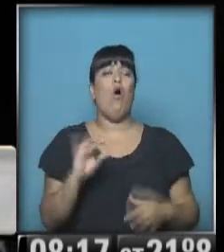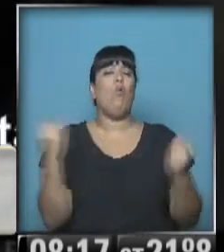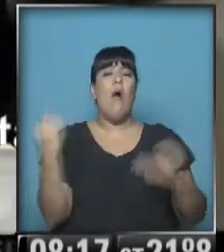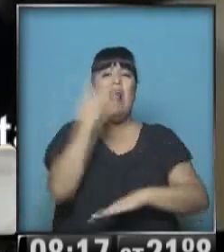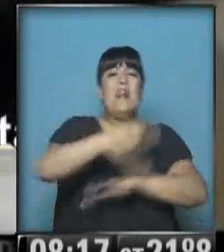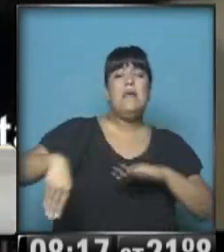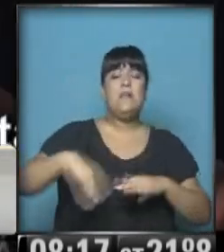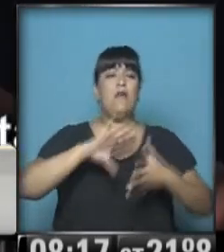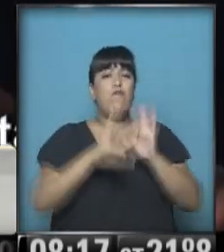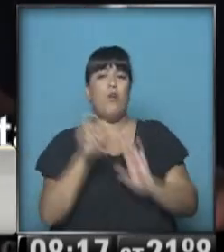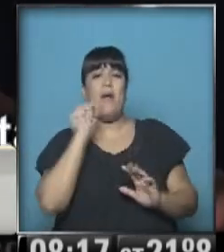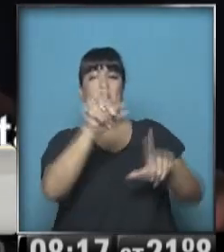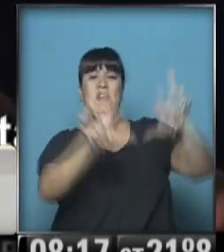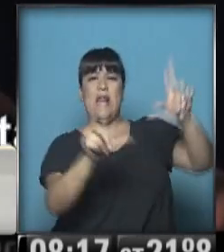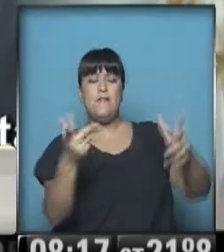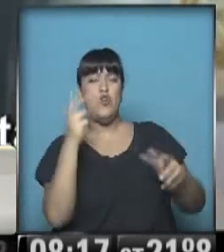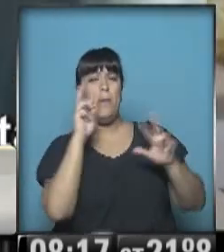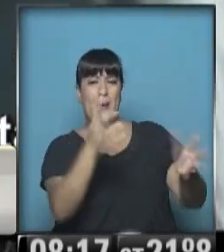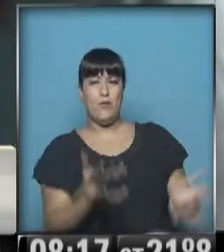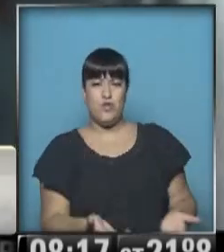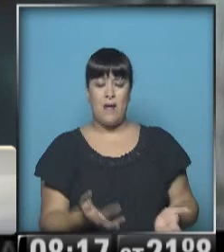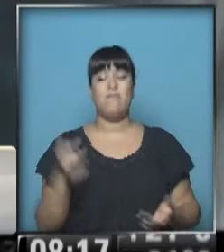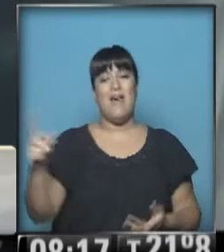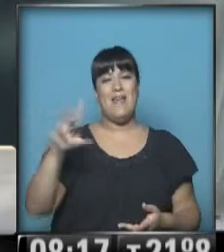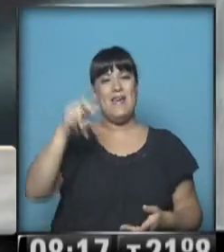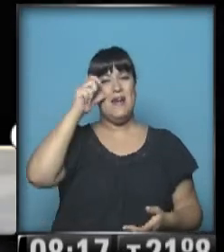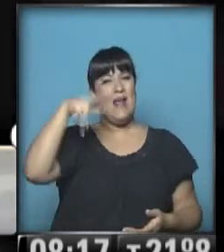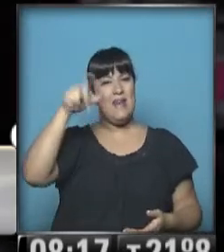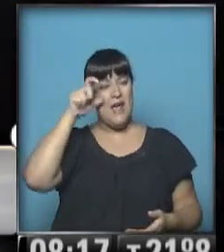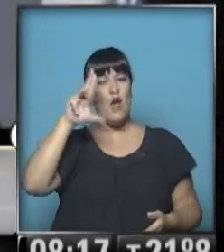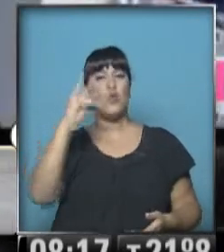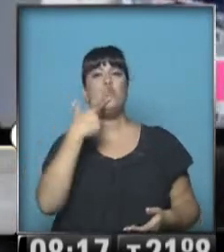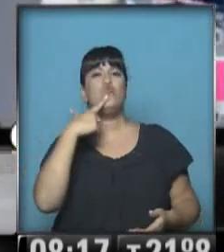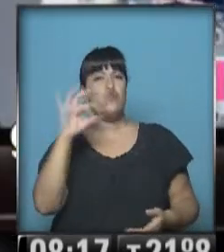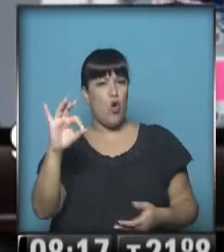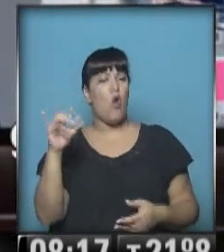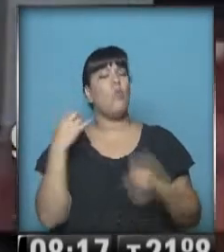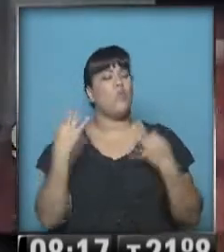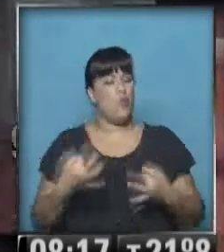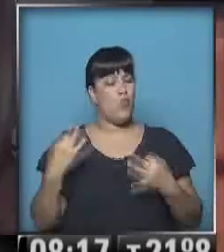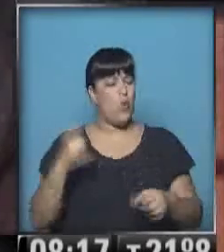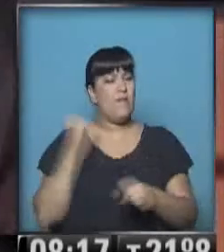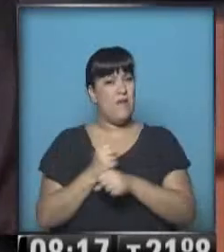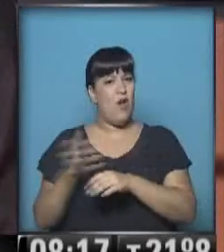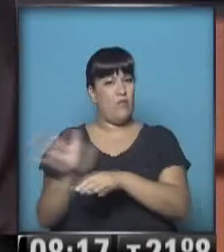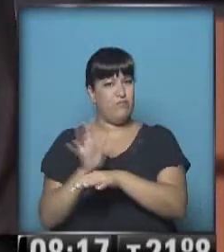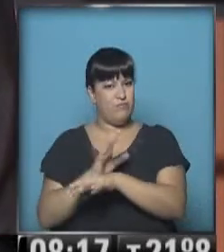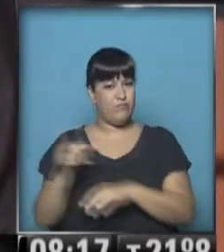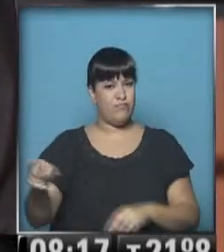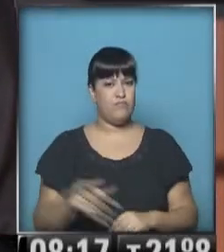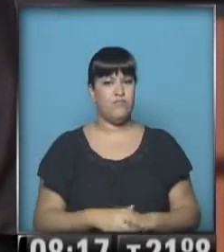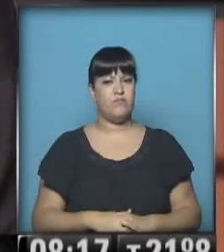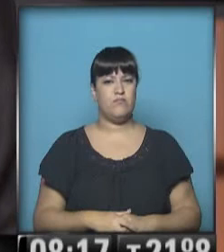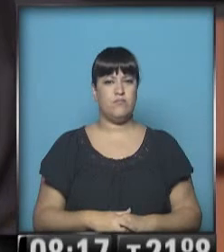límites morales o éticos que se pone uno como editor? Ahí estaba René Russo en un muy buen trabajo como la editora de este periodista de policiales